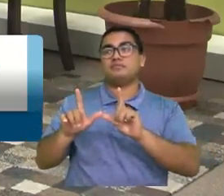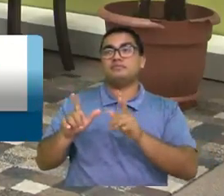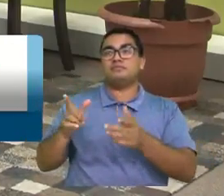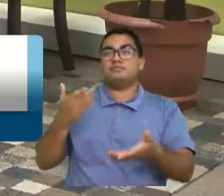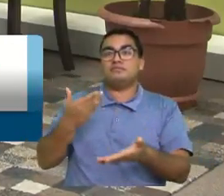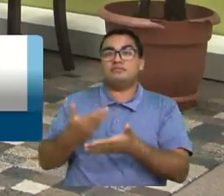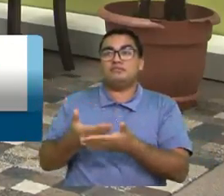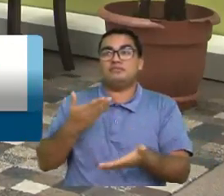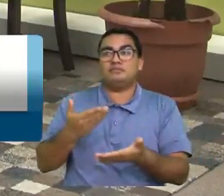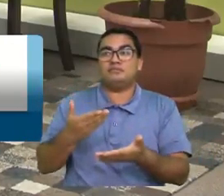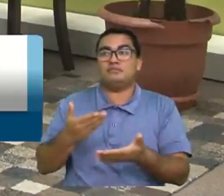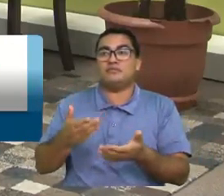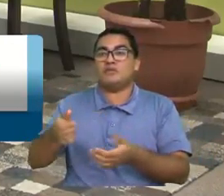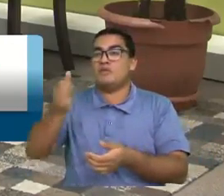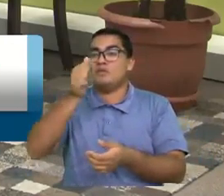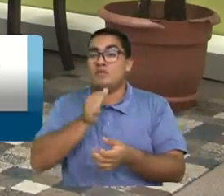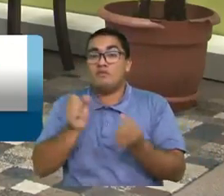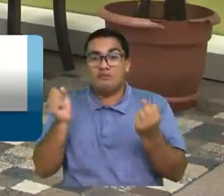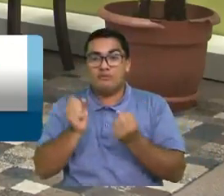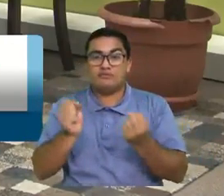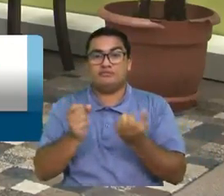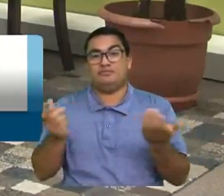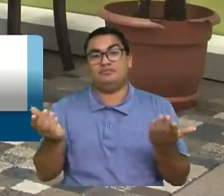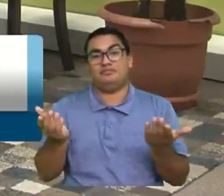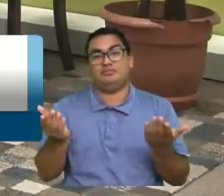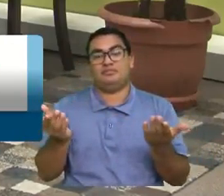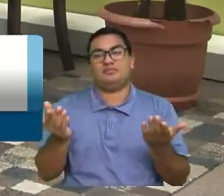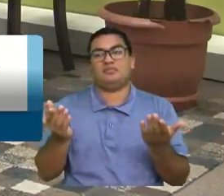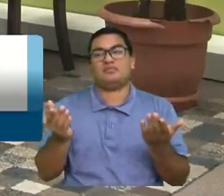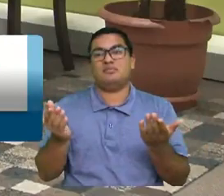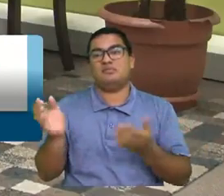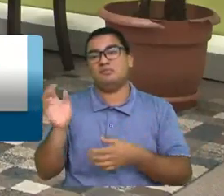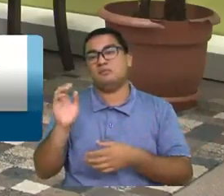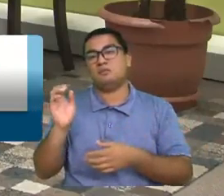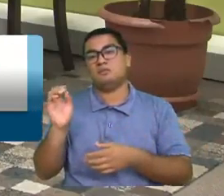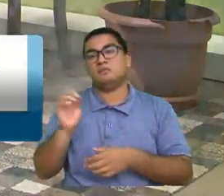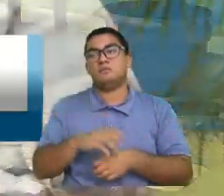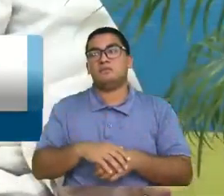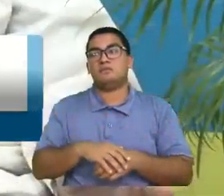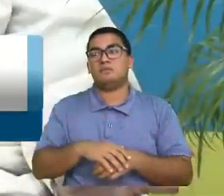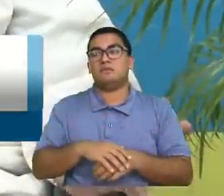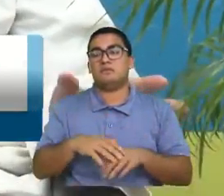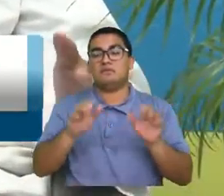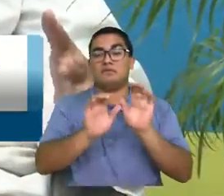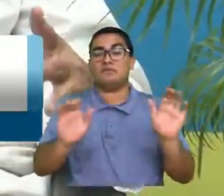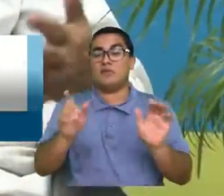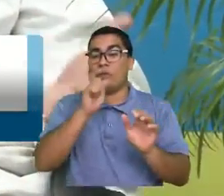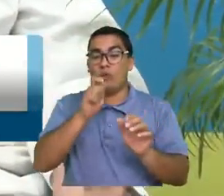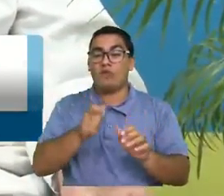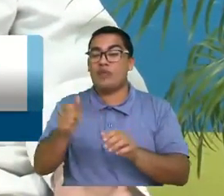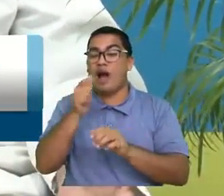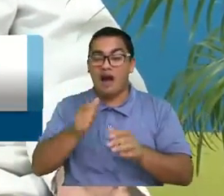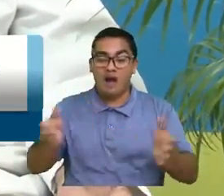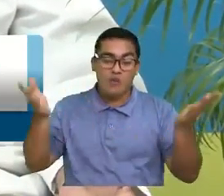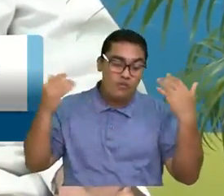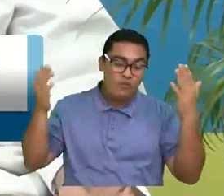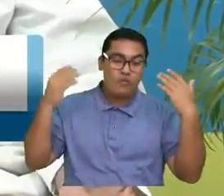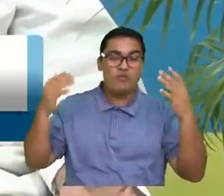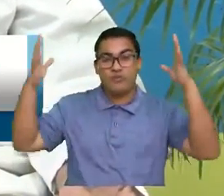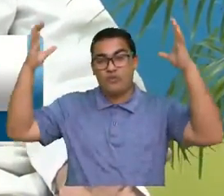caliente y comienzan a tomar cosas heladas y eso, se mojaron, les encanta mojarse en la